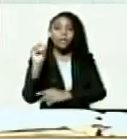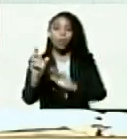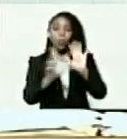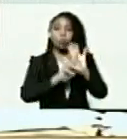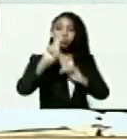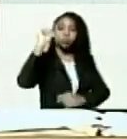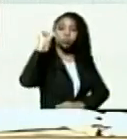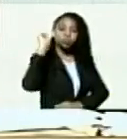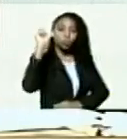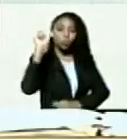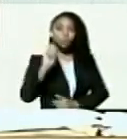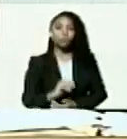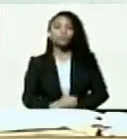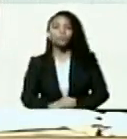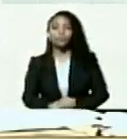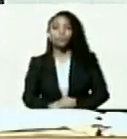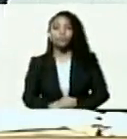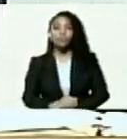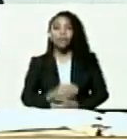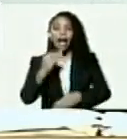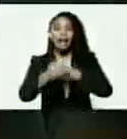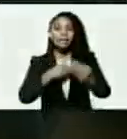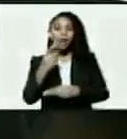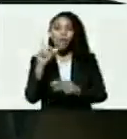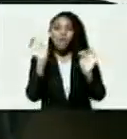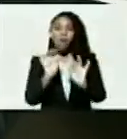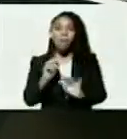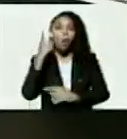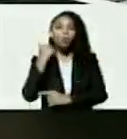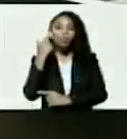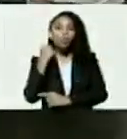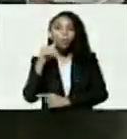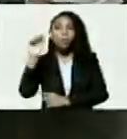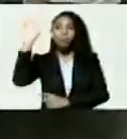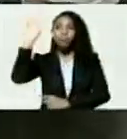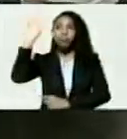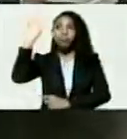República Bolivariana de Venezuela, hacerlo de la manera acostumbrada.